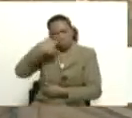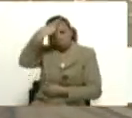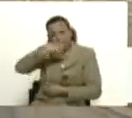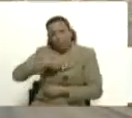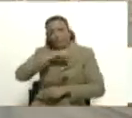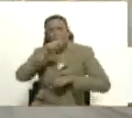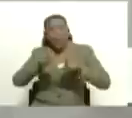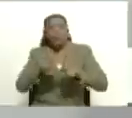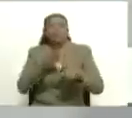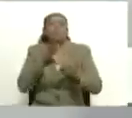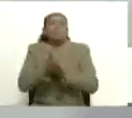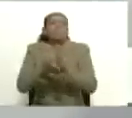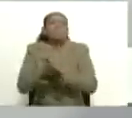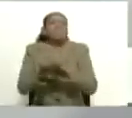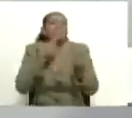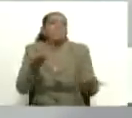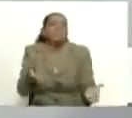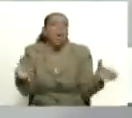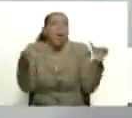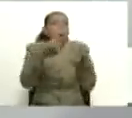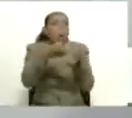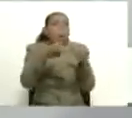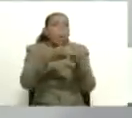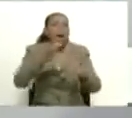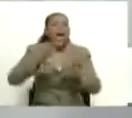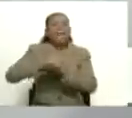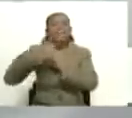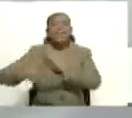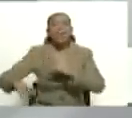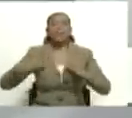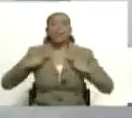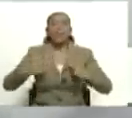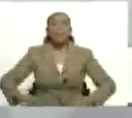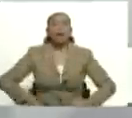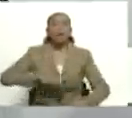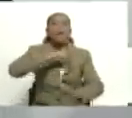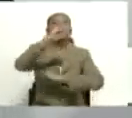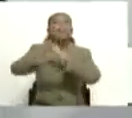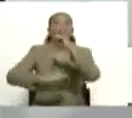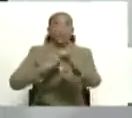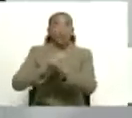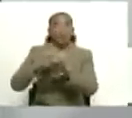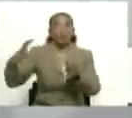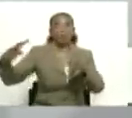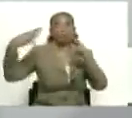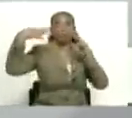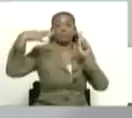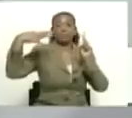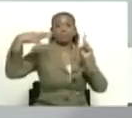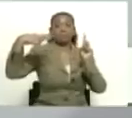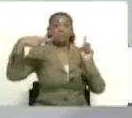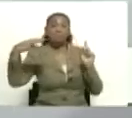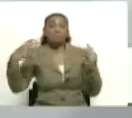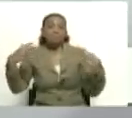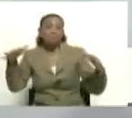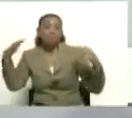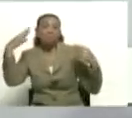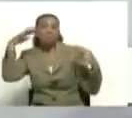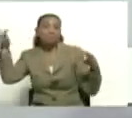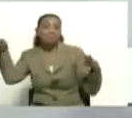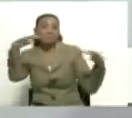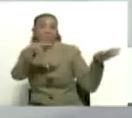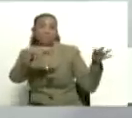¿Qué dirían los organismos de derechos humanos internacionales, de Naciones Unidas? ¿Qué diría la Corte